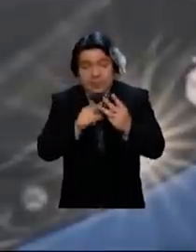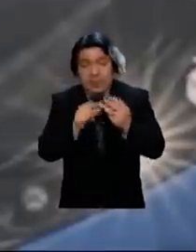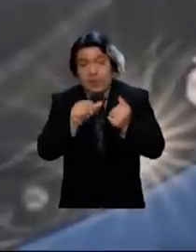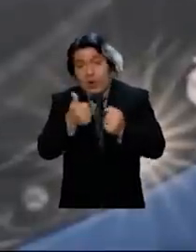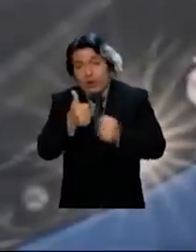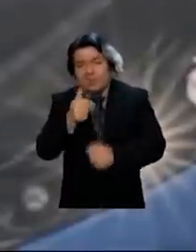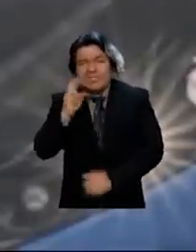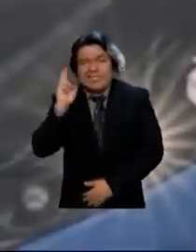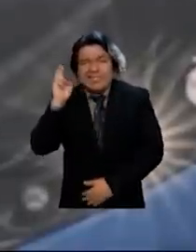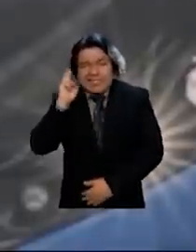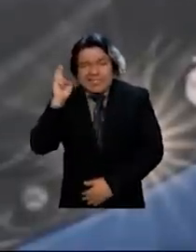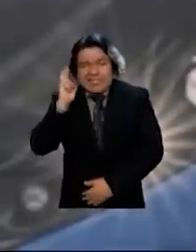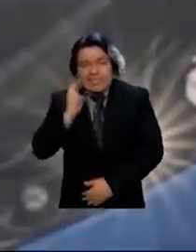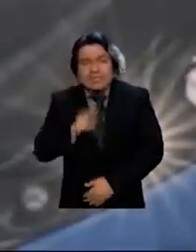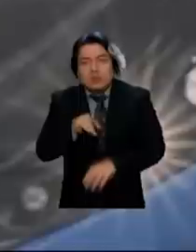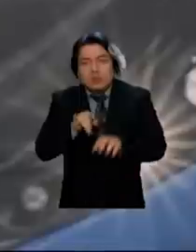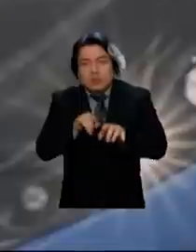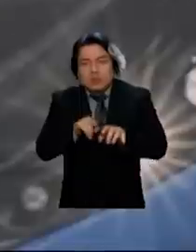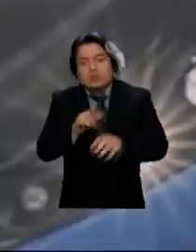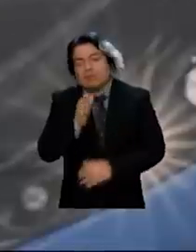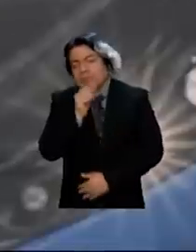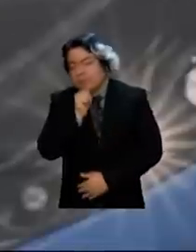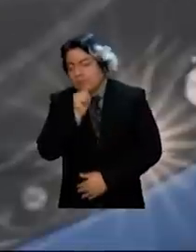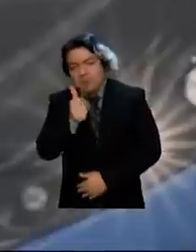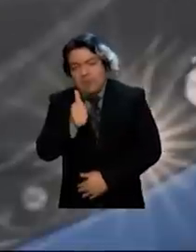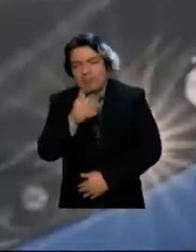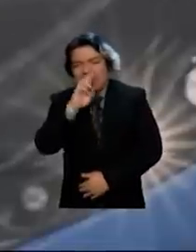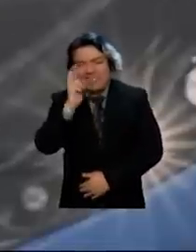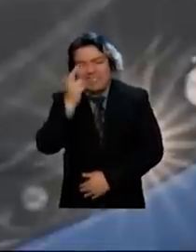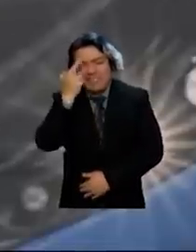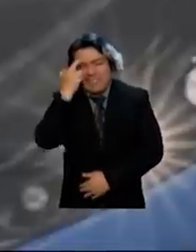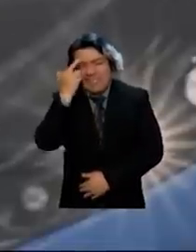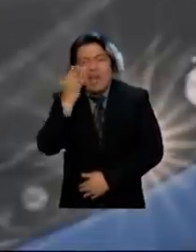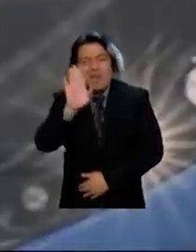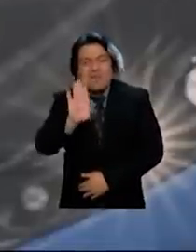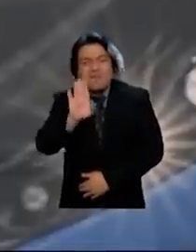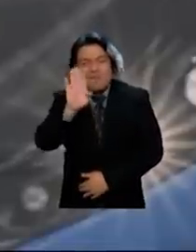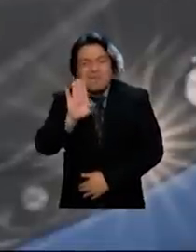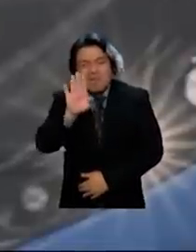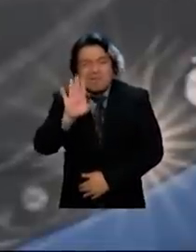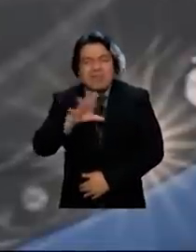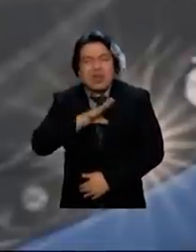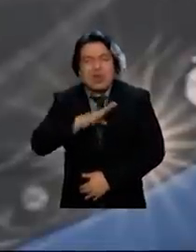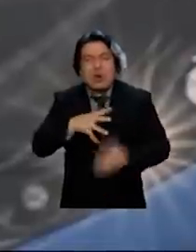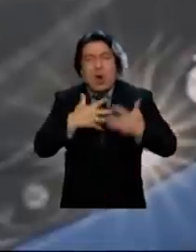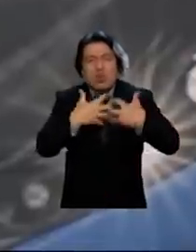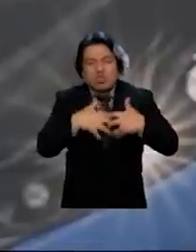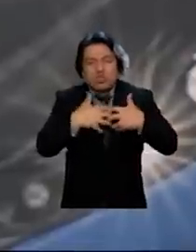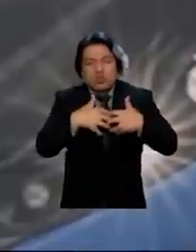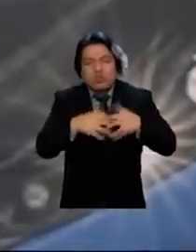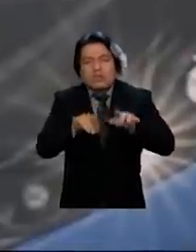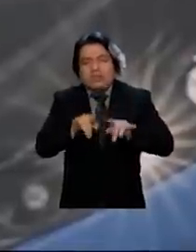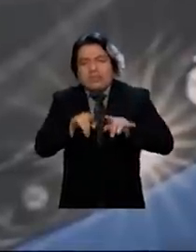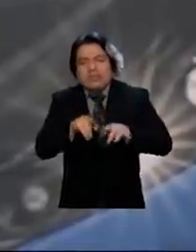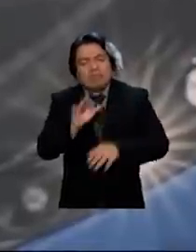ruido. No van vibrando y no se van moviendo como cuando tienes un motor de combustión